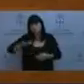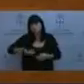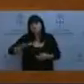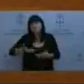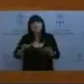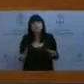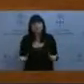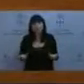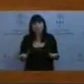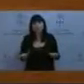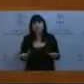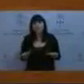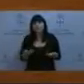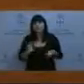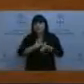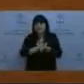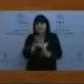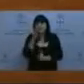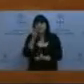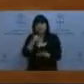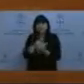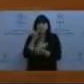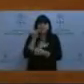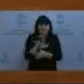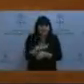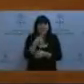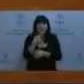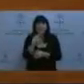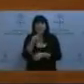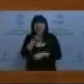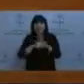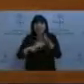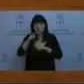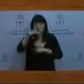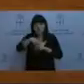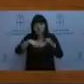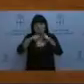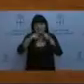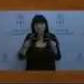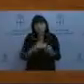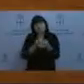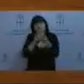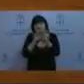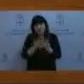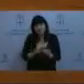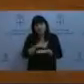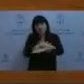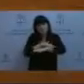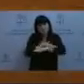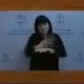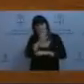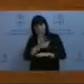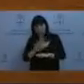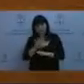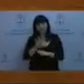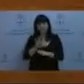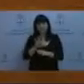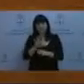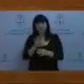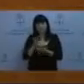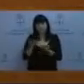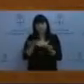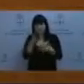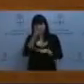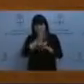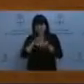el propio Presta Que terminaba en 2015 Decía que uno de los problemas Que tenía estudios En un informe encargado por el gobierno Poco sospechoso de ser parcial Era como un defecto para el turismo El